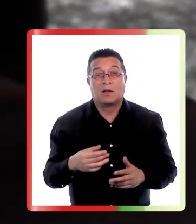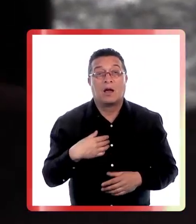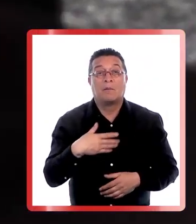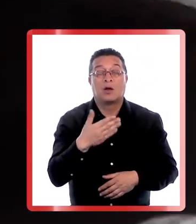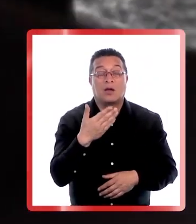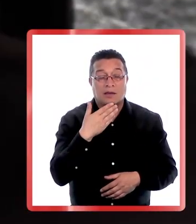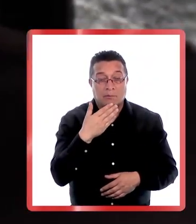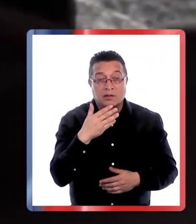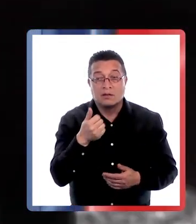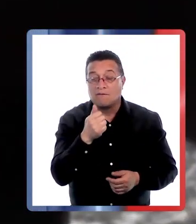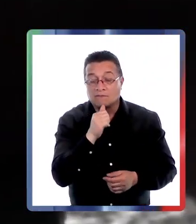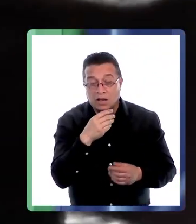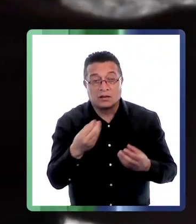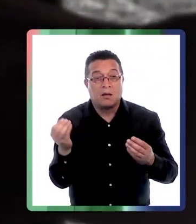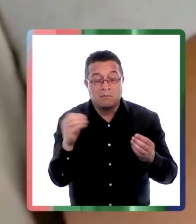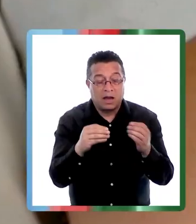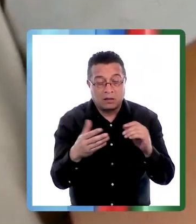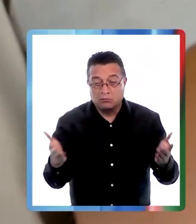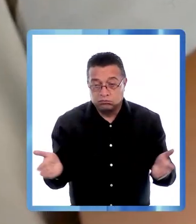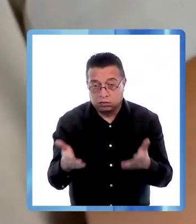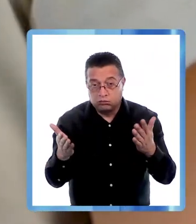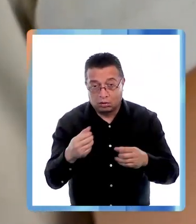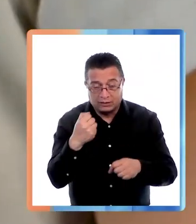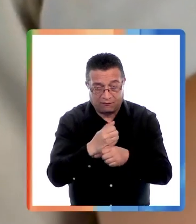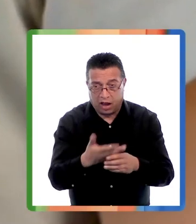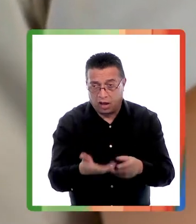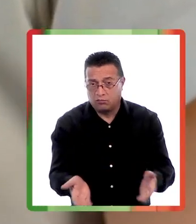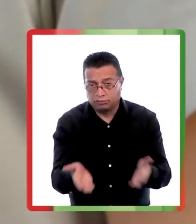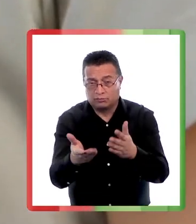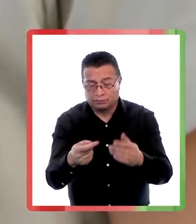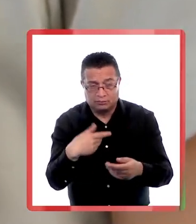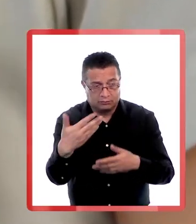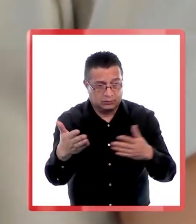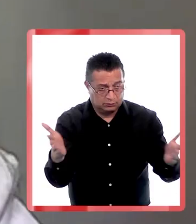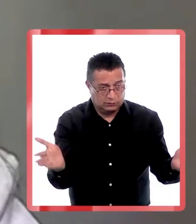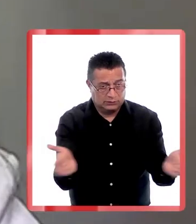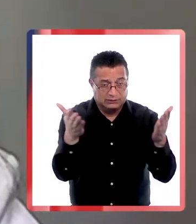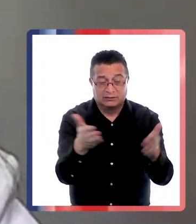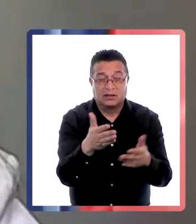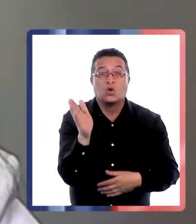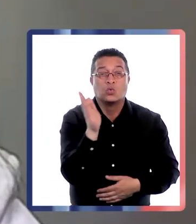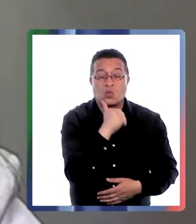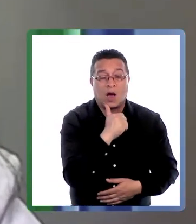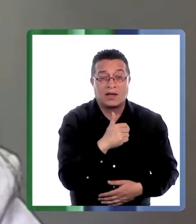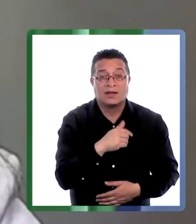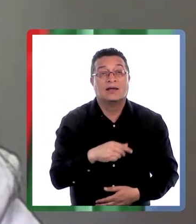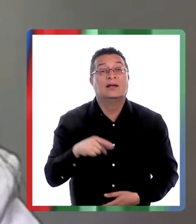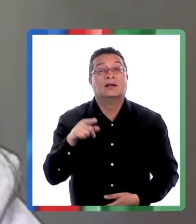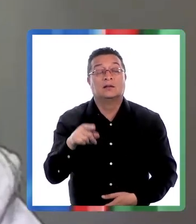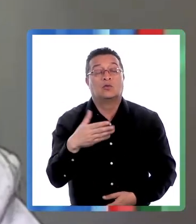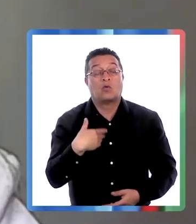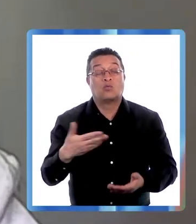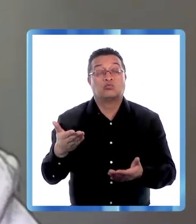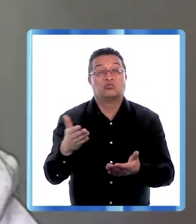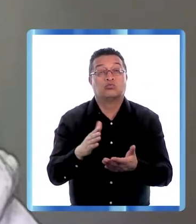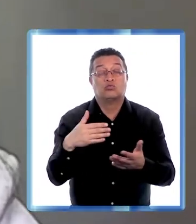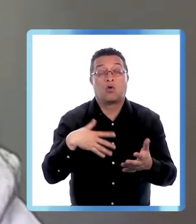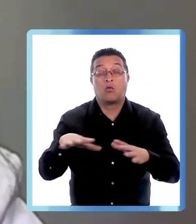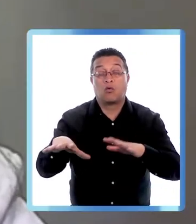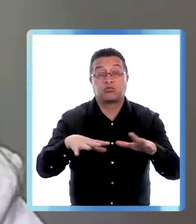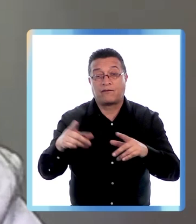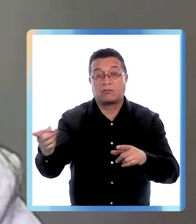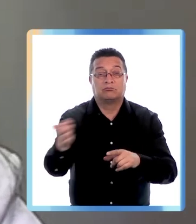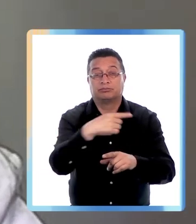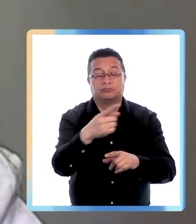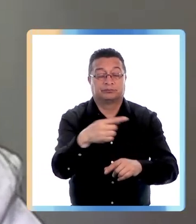Pero tampoco están puestos los incentivos para que la gente se vaya a trabajar para allá. Los incentivos, en el fondo uno mueve a la